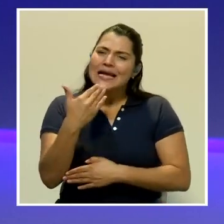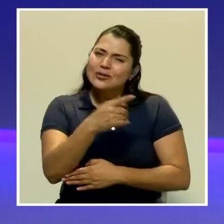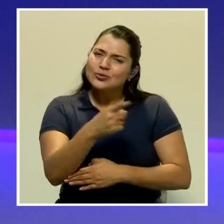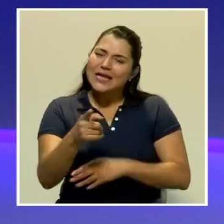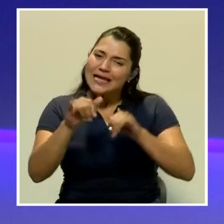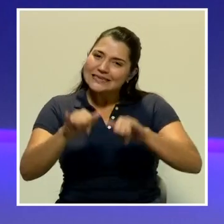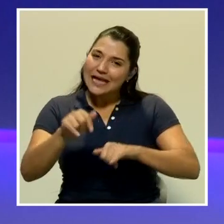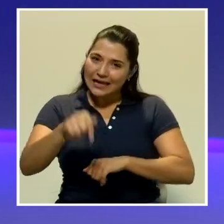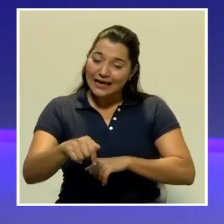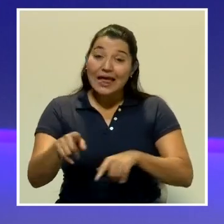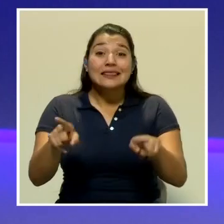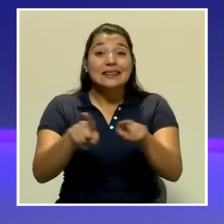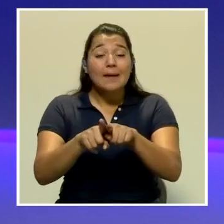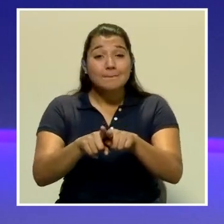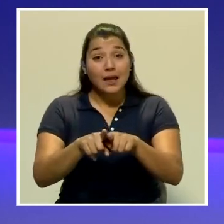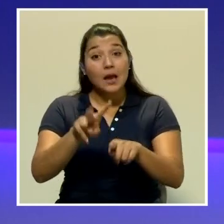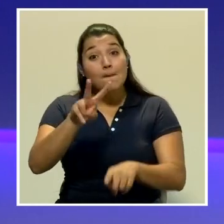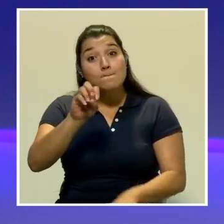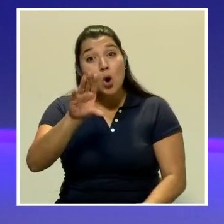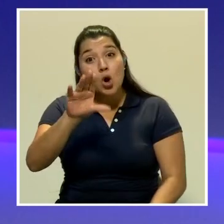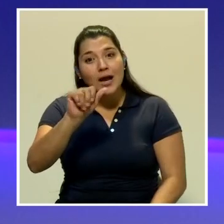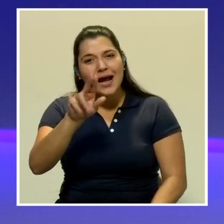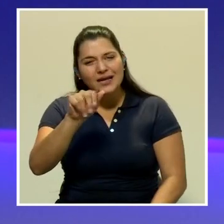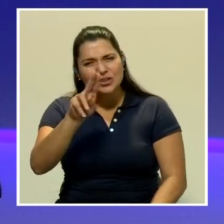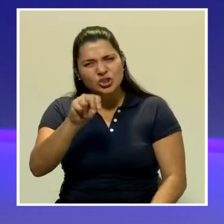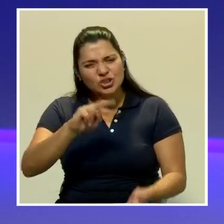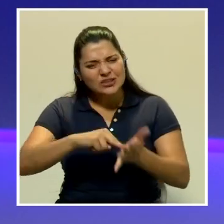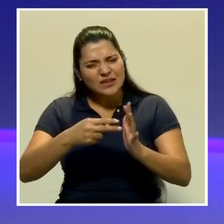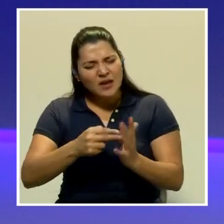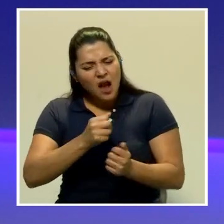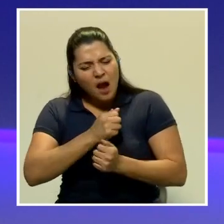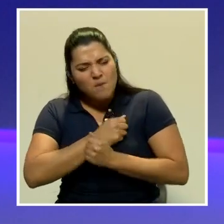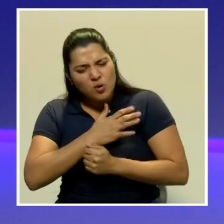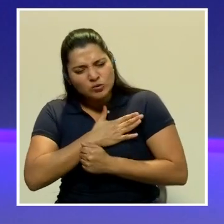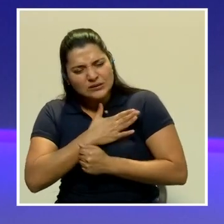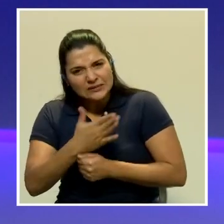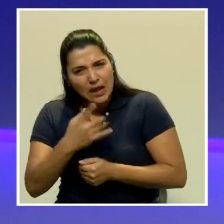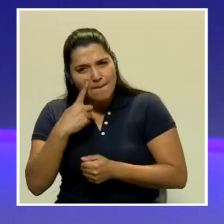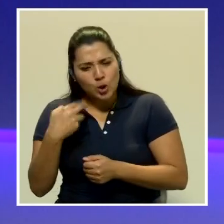ahí. Y también vocación porque